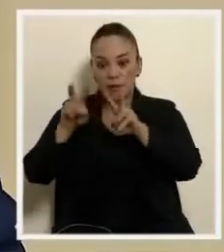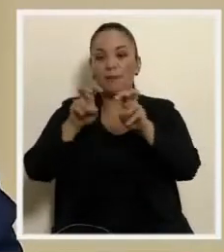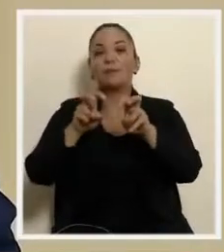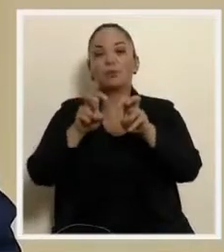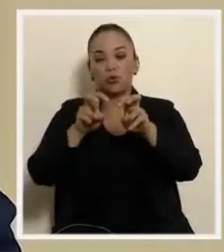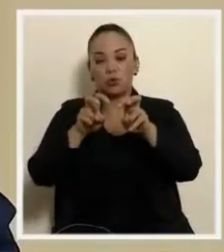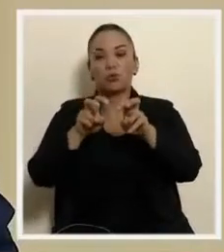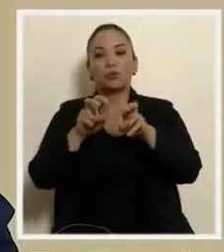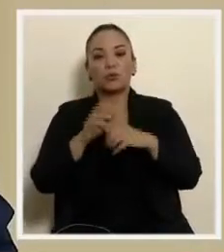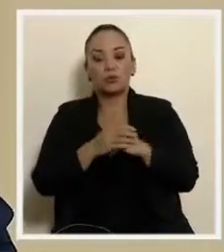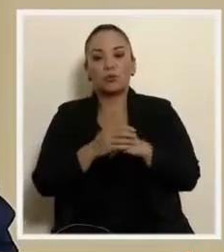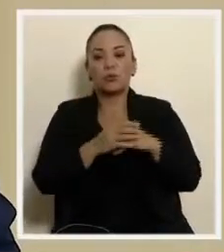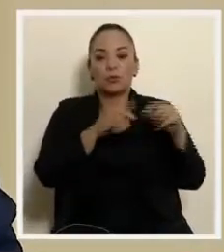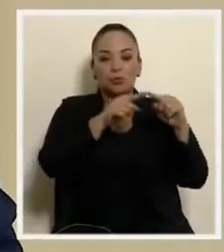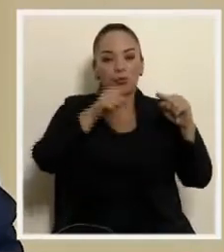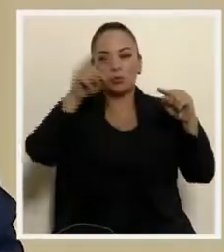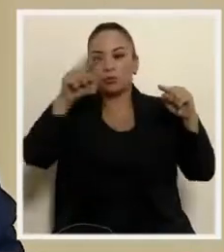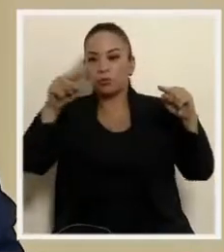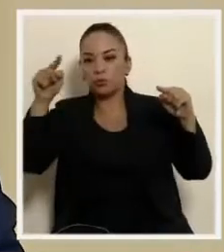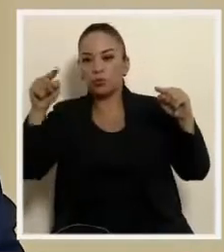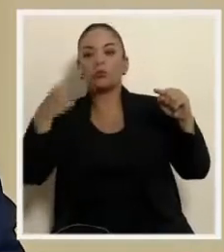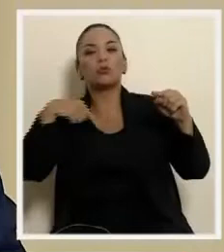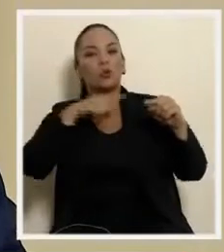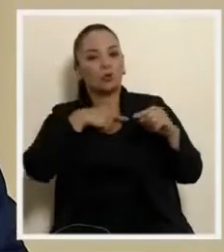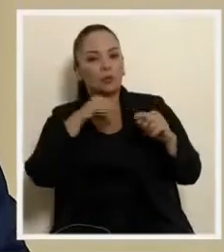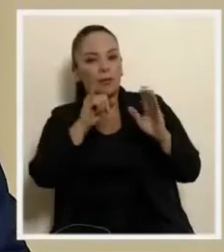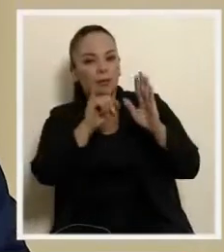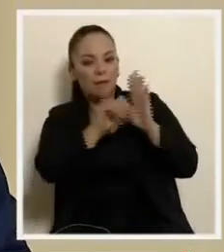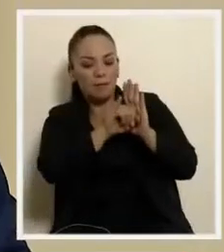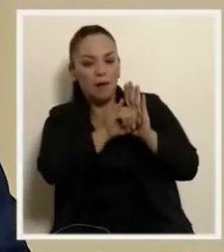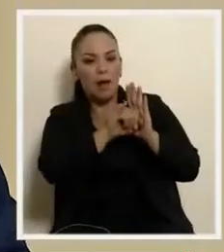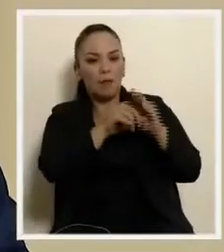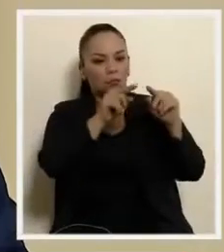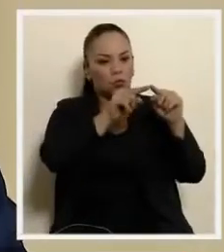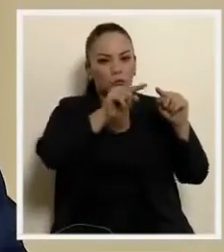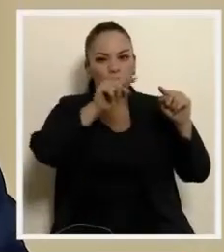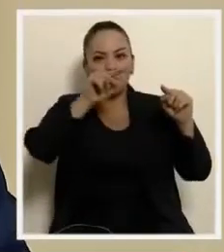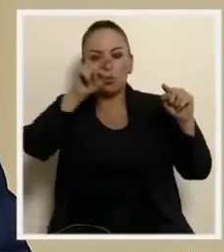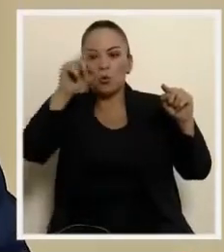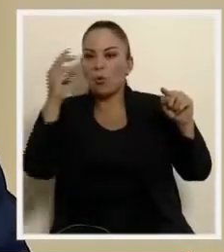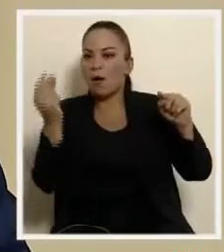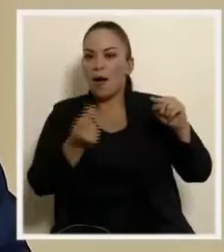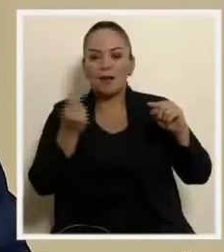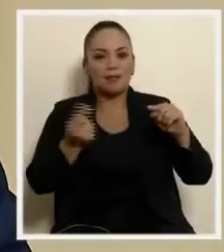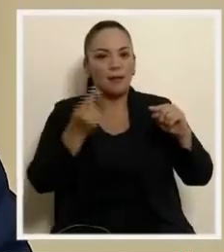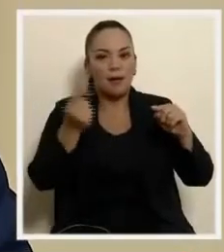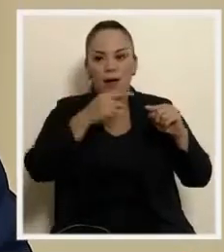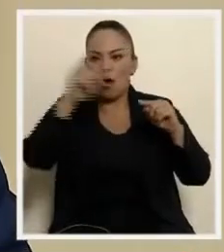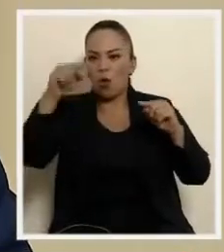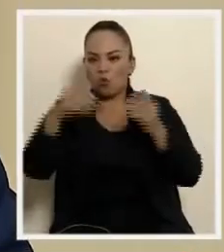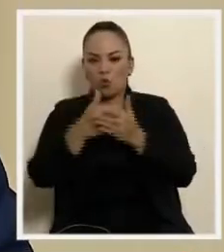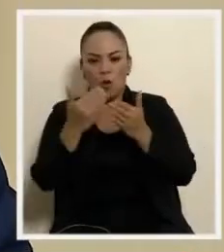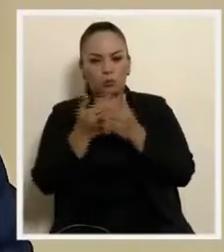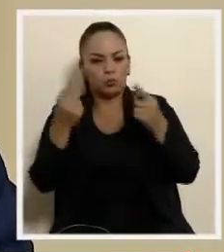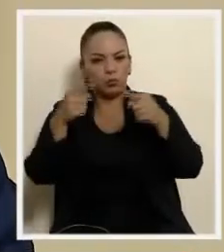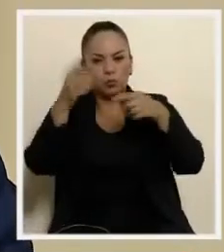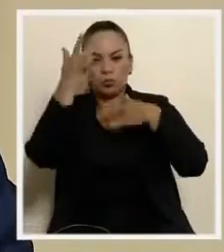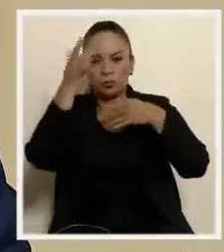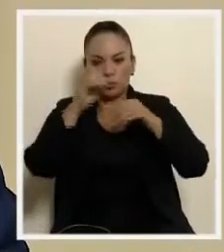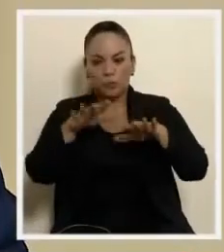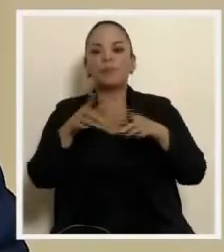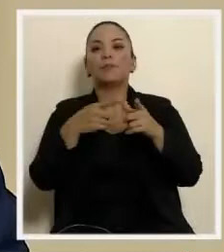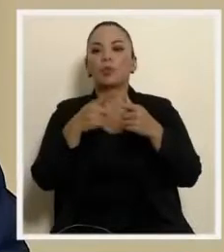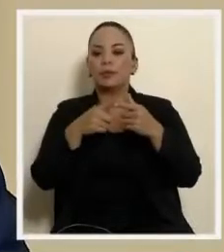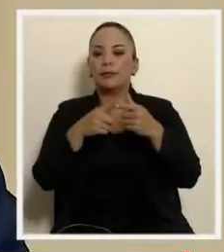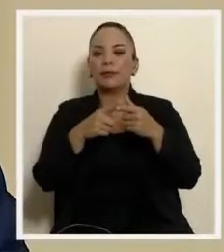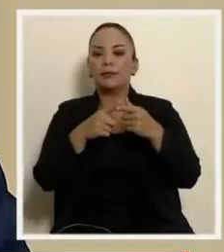las tendencias, identificamos ese aumento acelerado en los casos, vimos cómo pues también